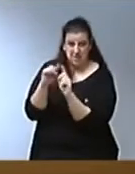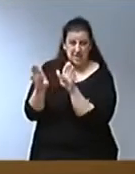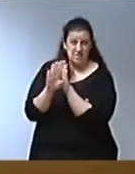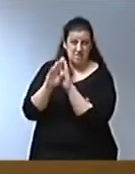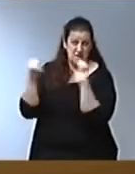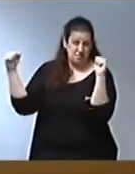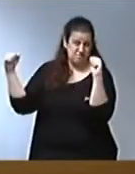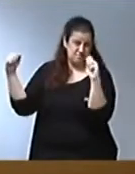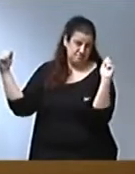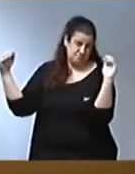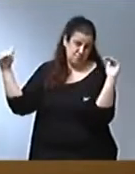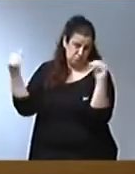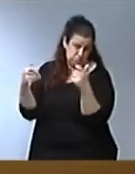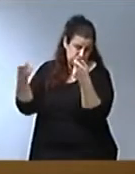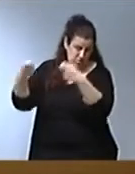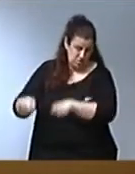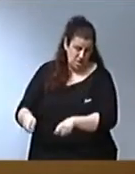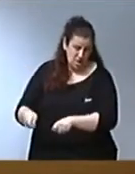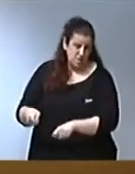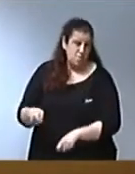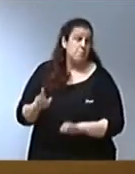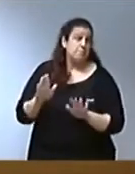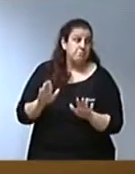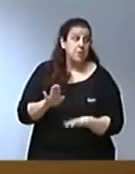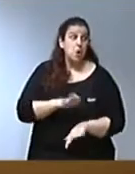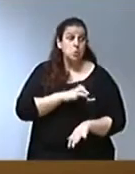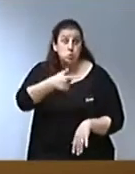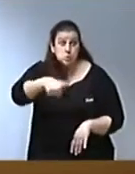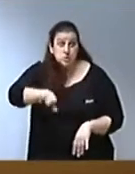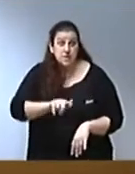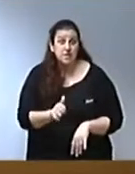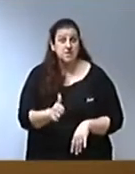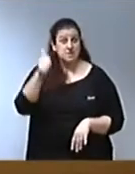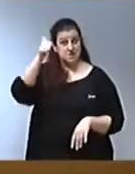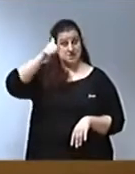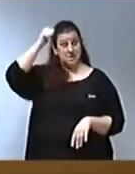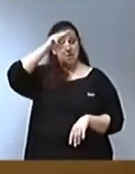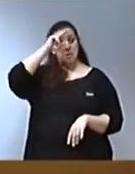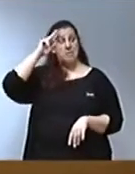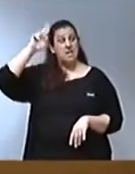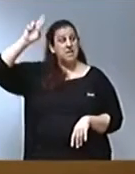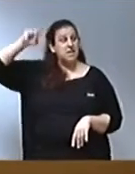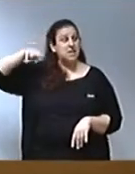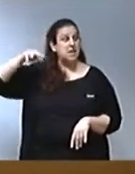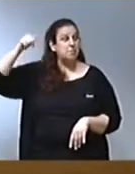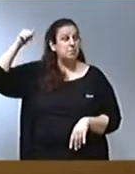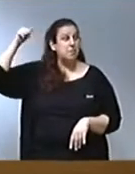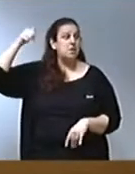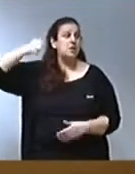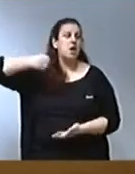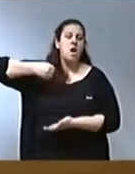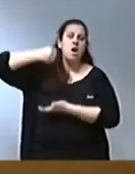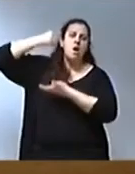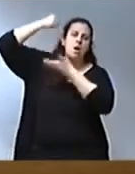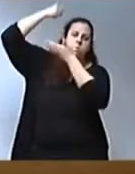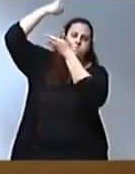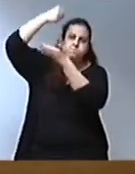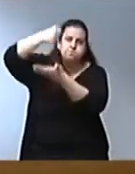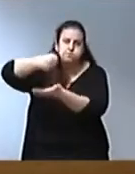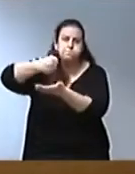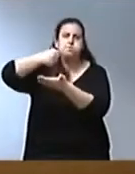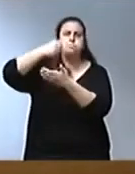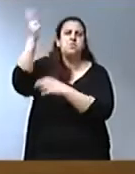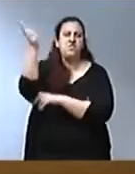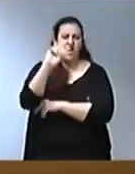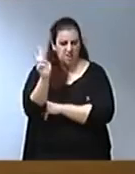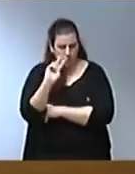tanto, ustedes y sus amos de Madrid se dedican a reflotar a la compañía aérea de Maduro o a empresas donde